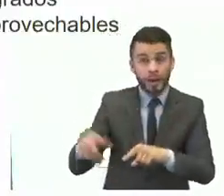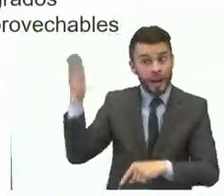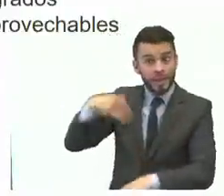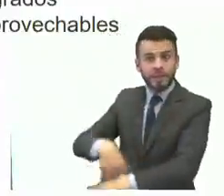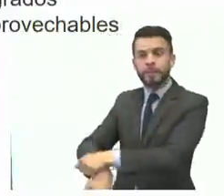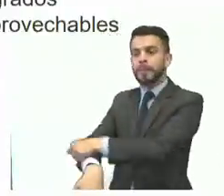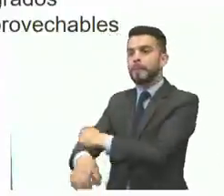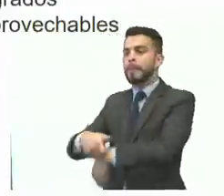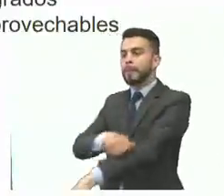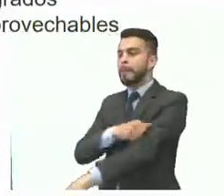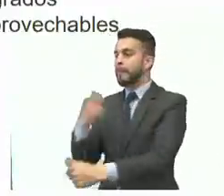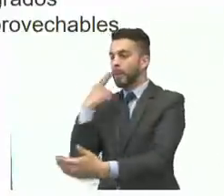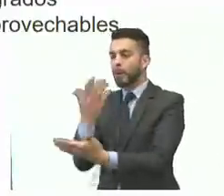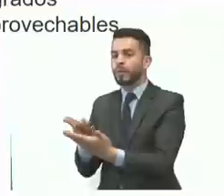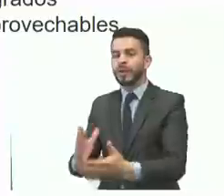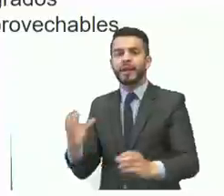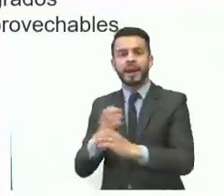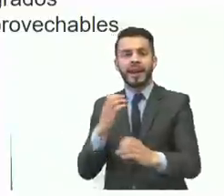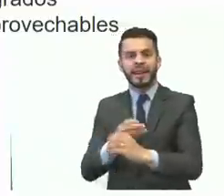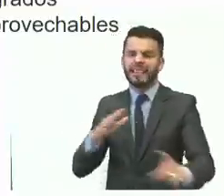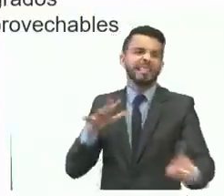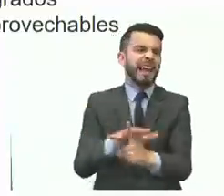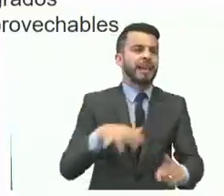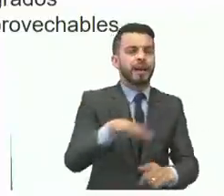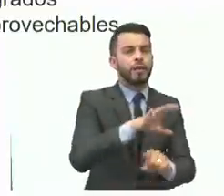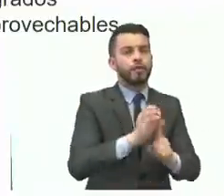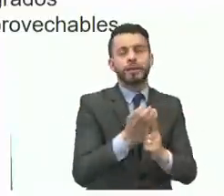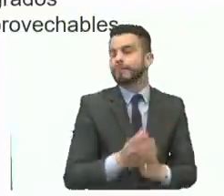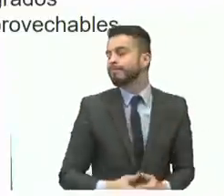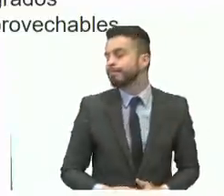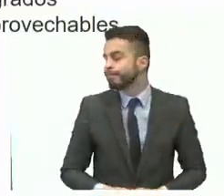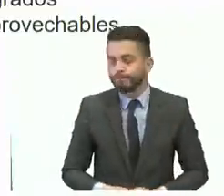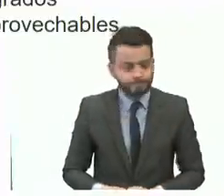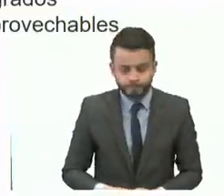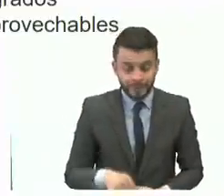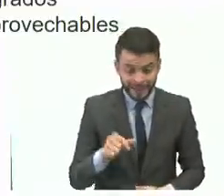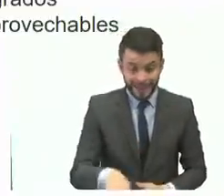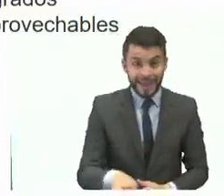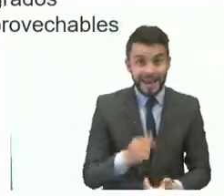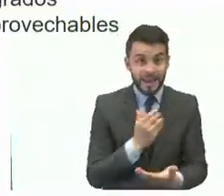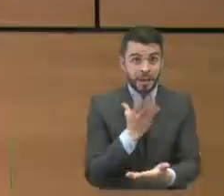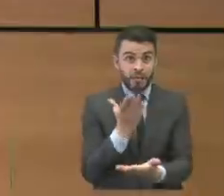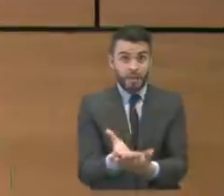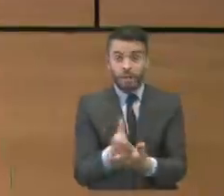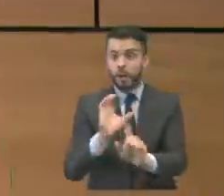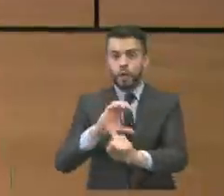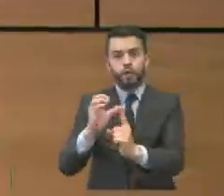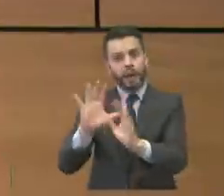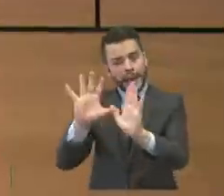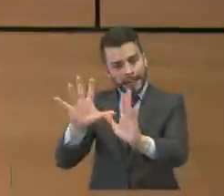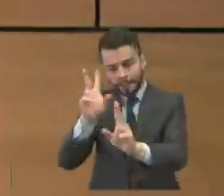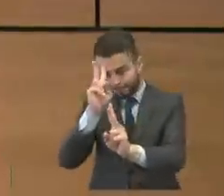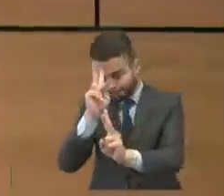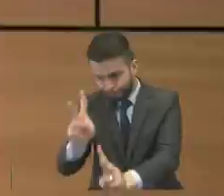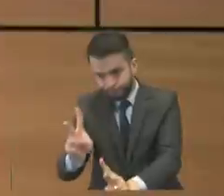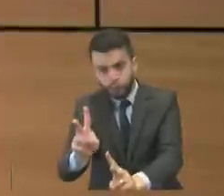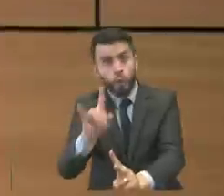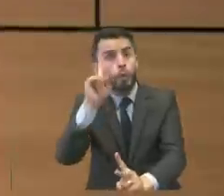séptima. En este, todos los bienes de interés cultural se preservan y se integran, todos sin